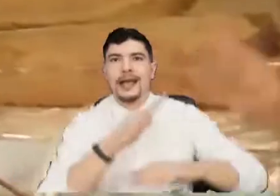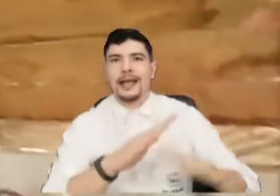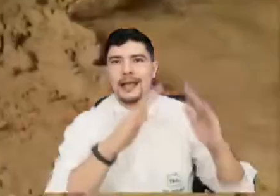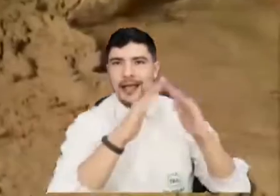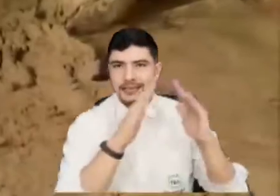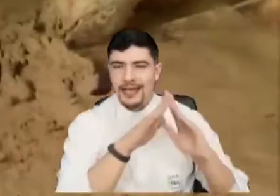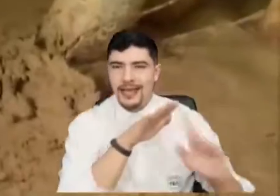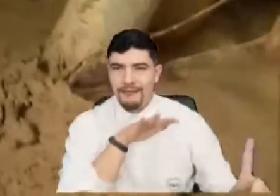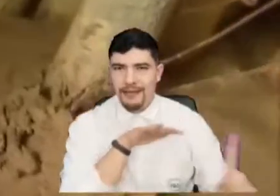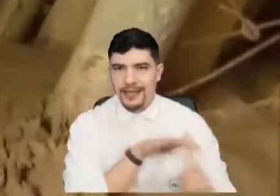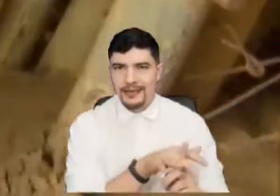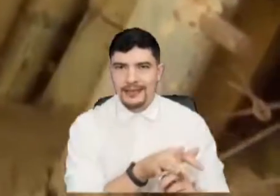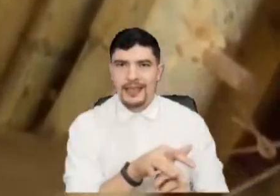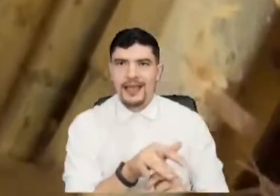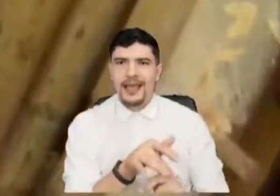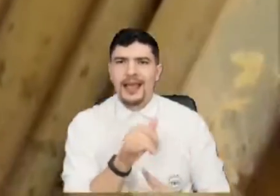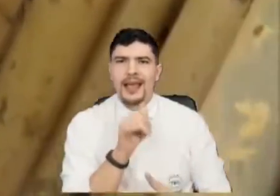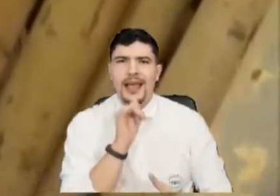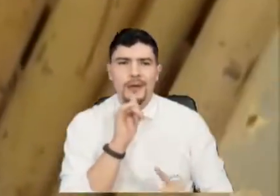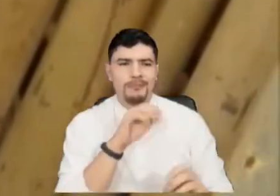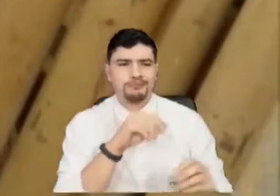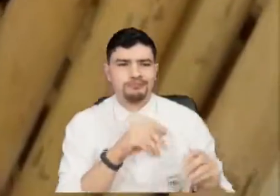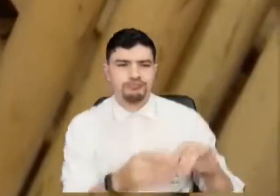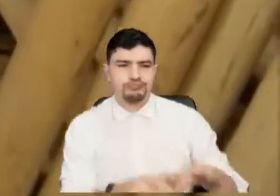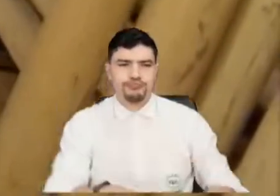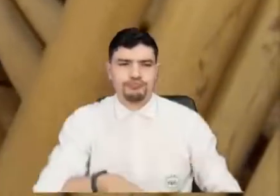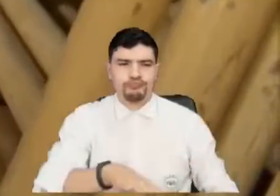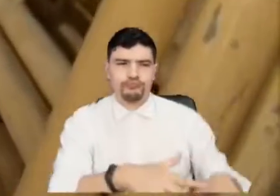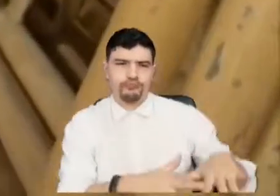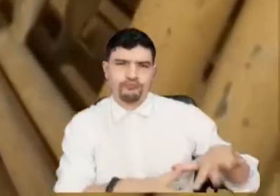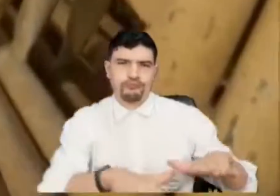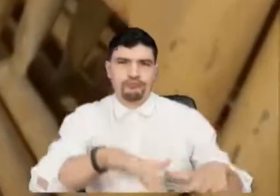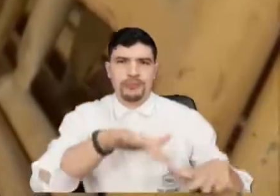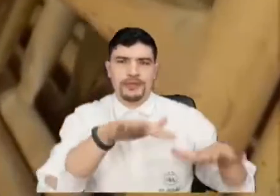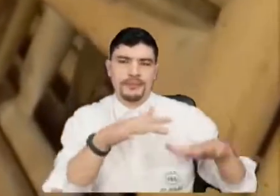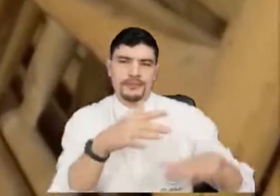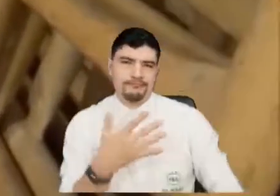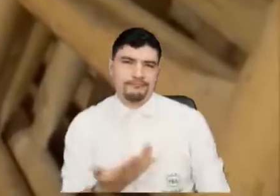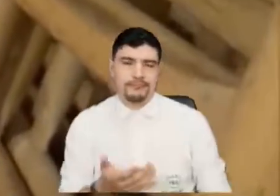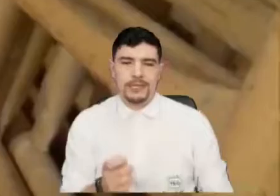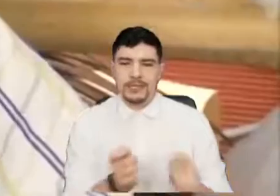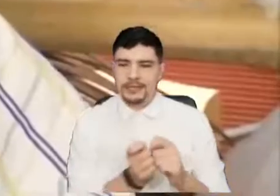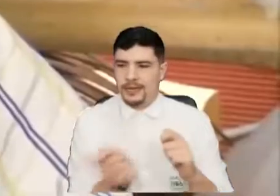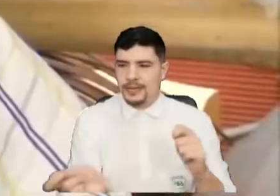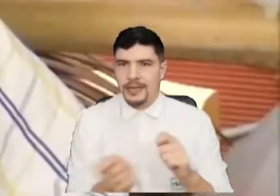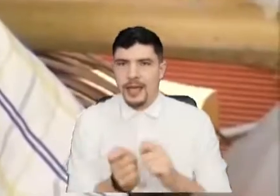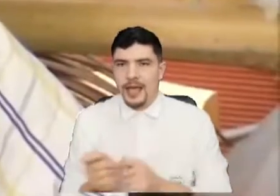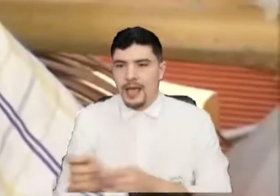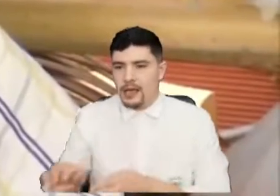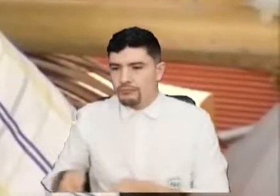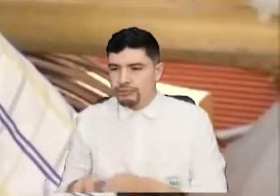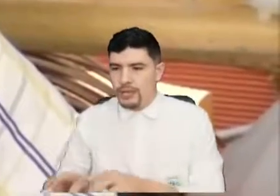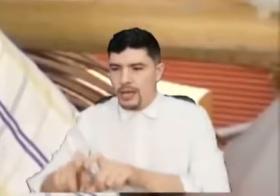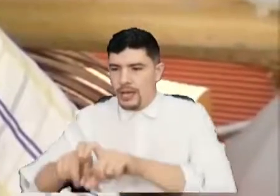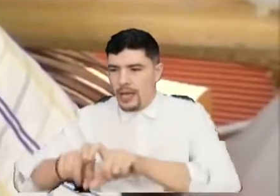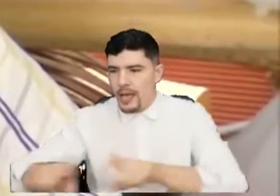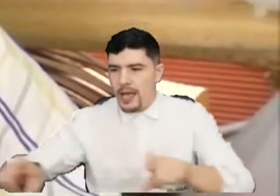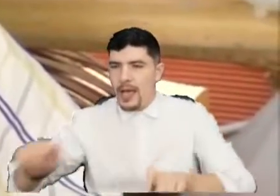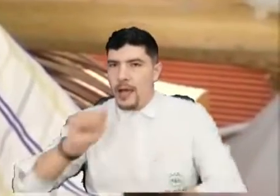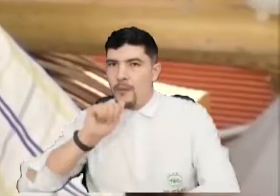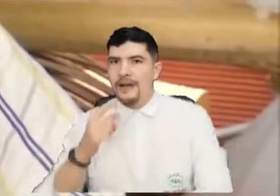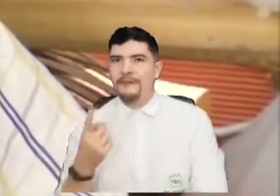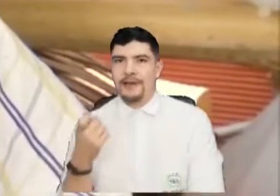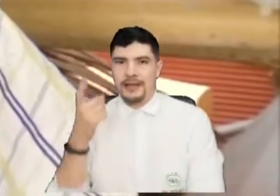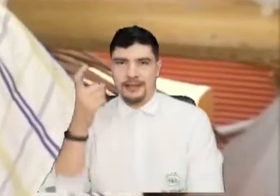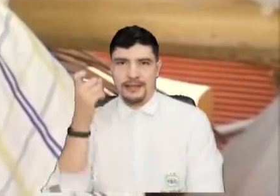a su casa debido a la falta de canalización de un caño que pasa por ese sector de Cúcuta. Pues la situación